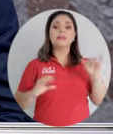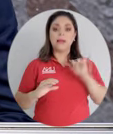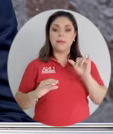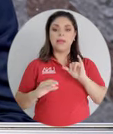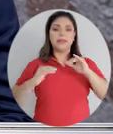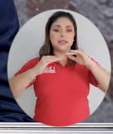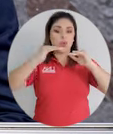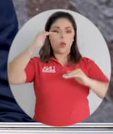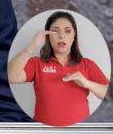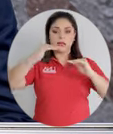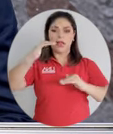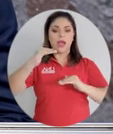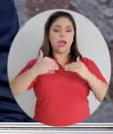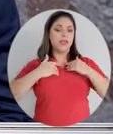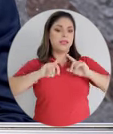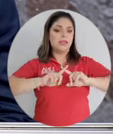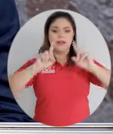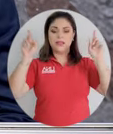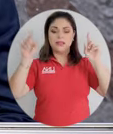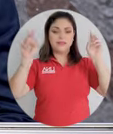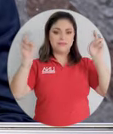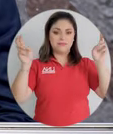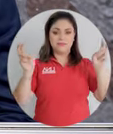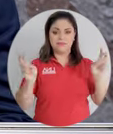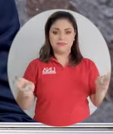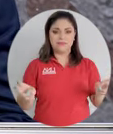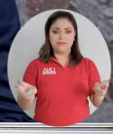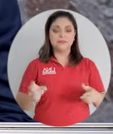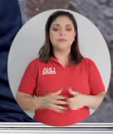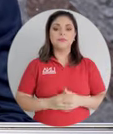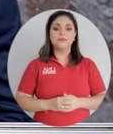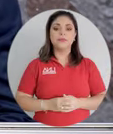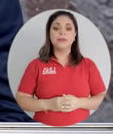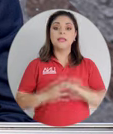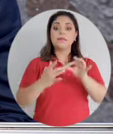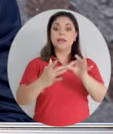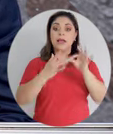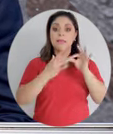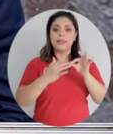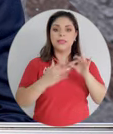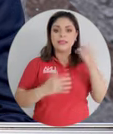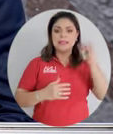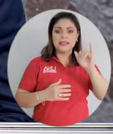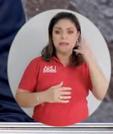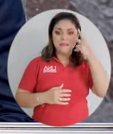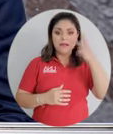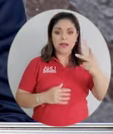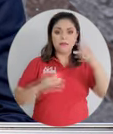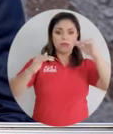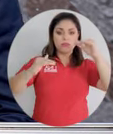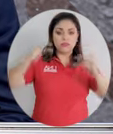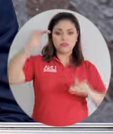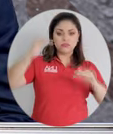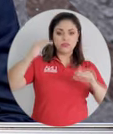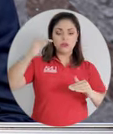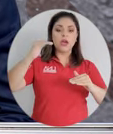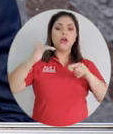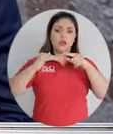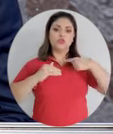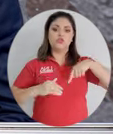otras dimensiones, otras connotaciones, y sobre todo la vemos expresada cuando nos alejamos de los